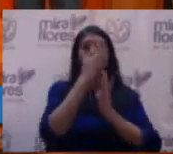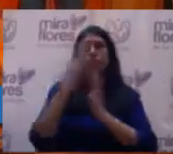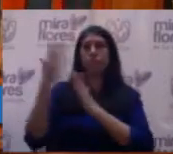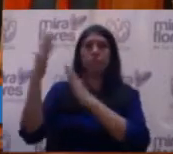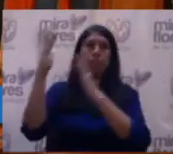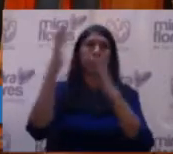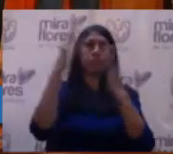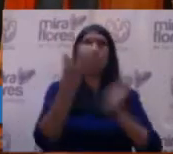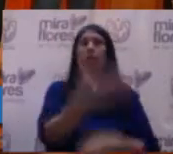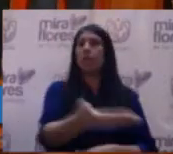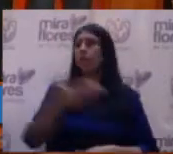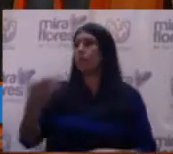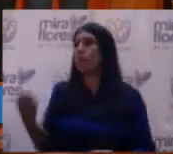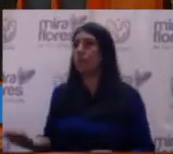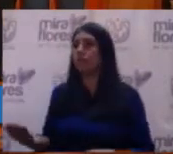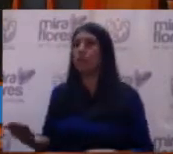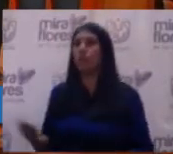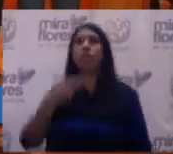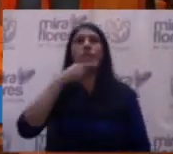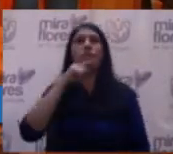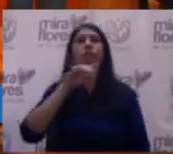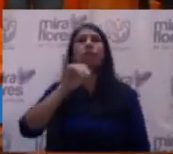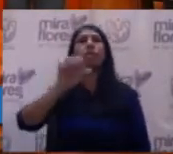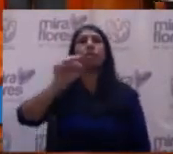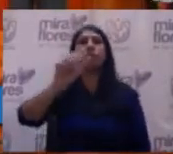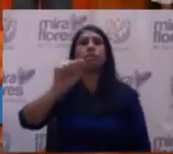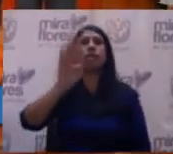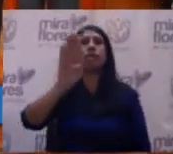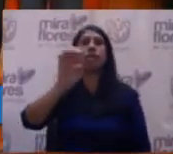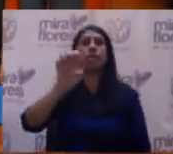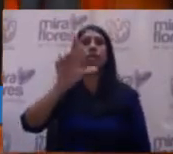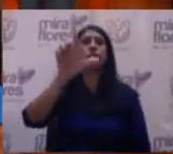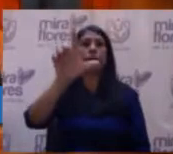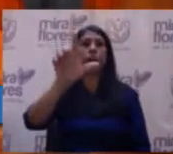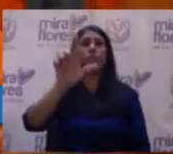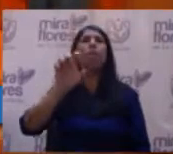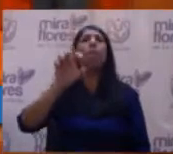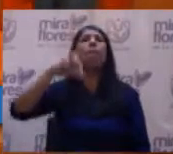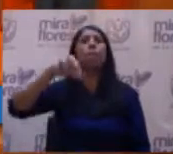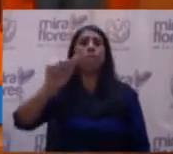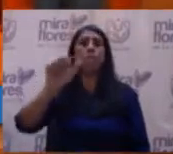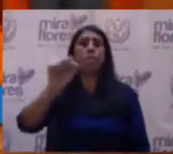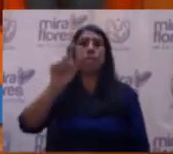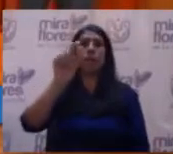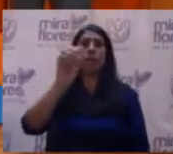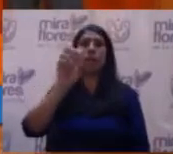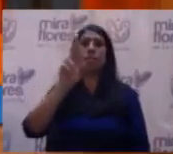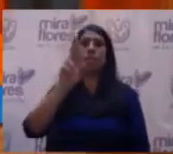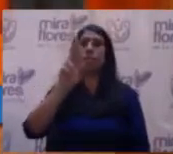Invitamos a la señora Isabel Pastor para la colación de la medalla.